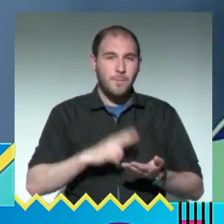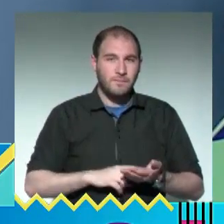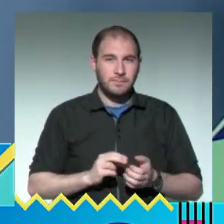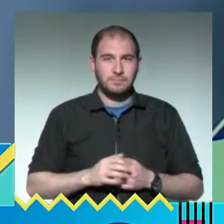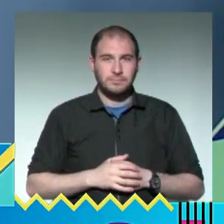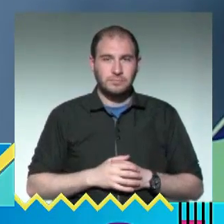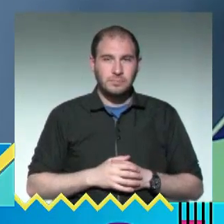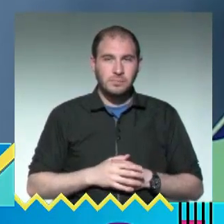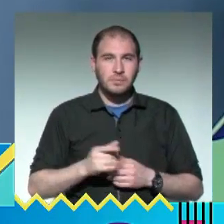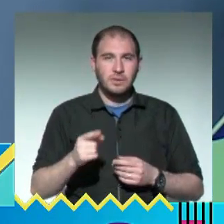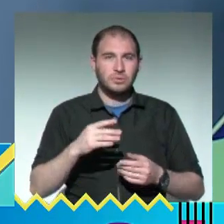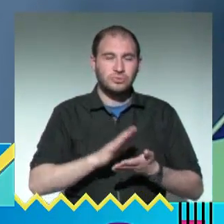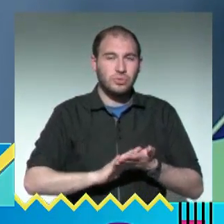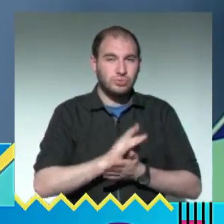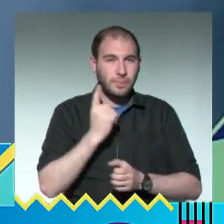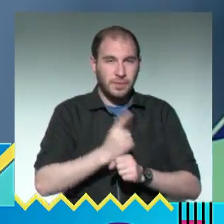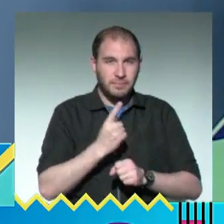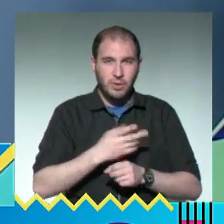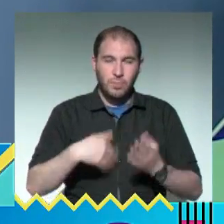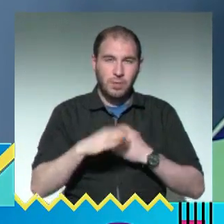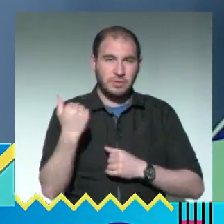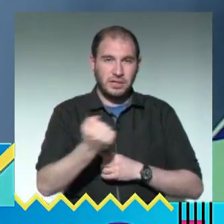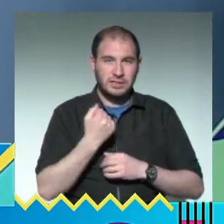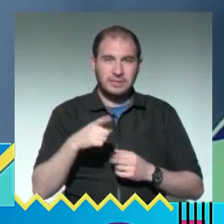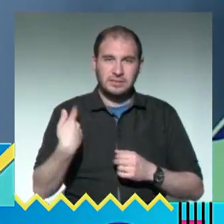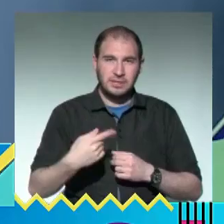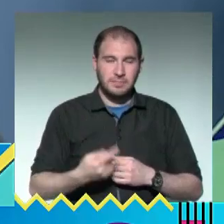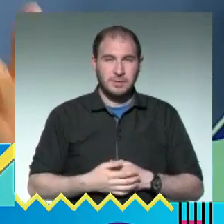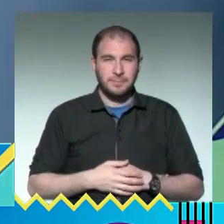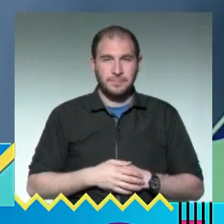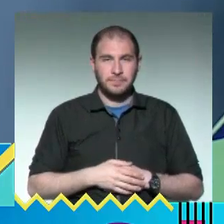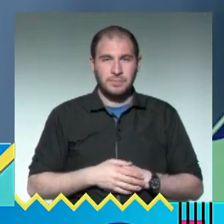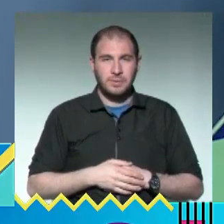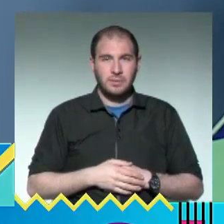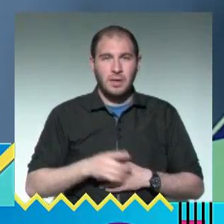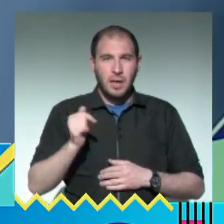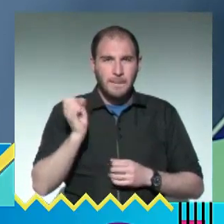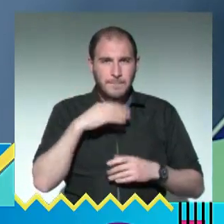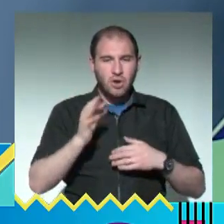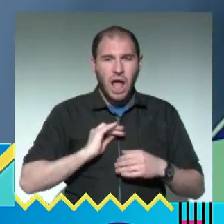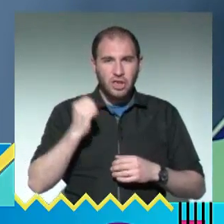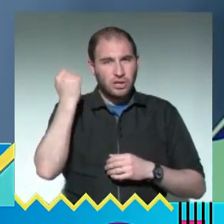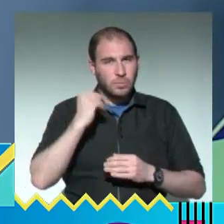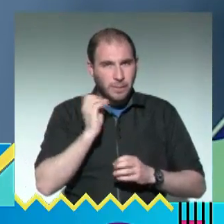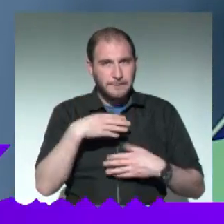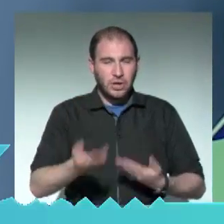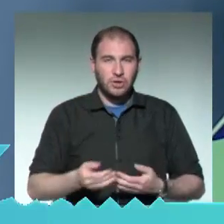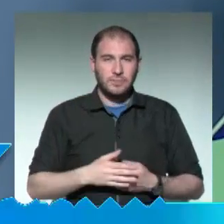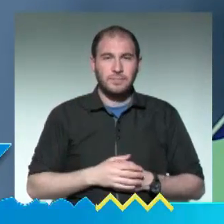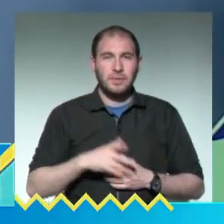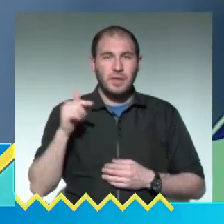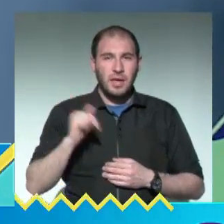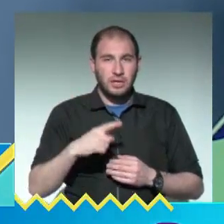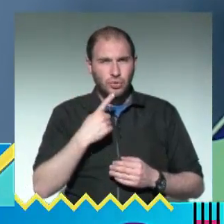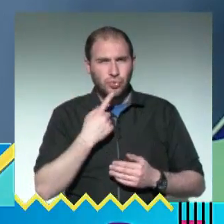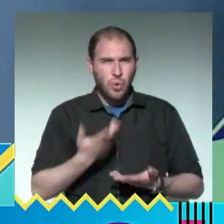como salida primaria y fundante, digamos, siempre a un mejor año económico. Esto es lo que hay que